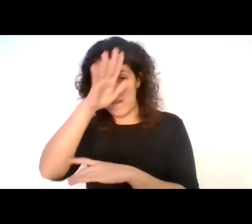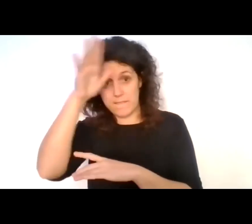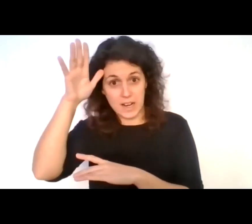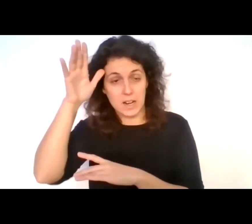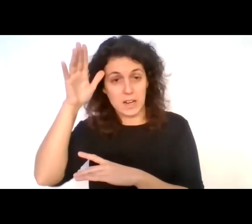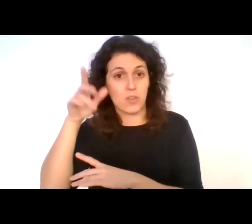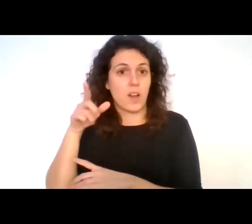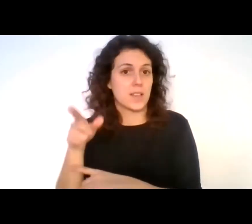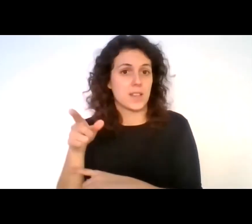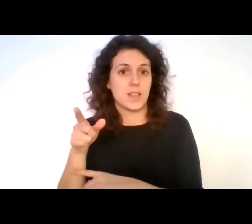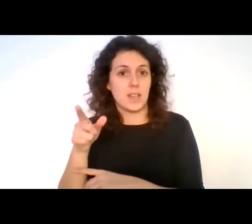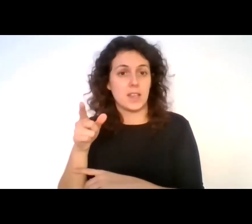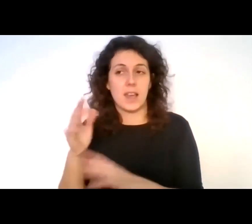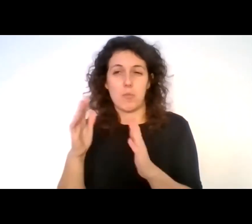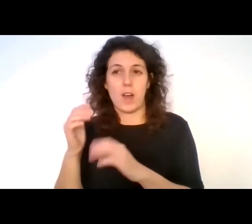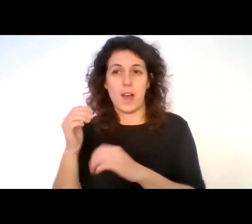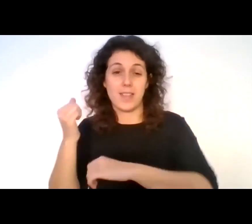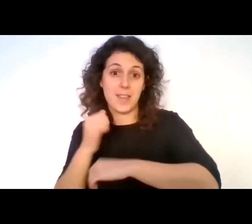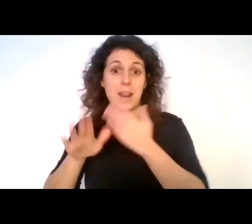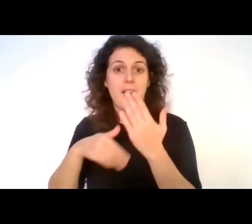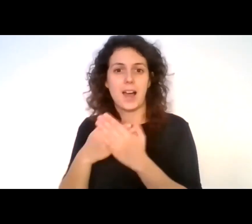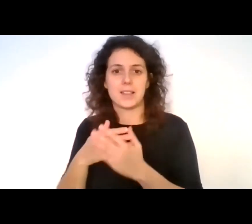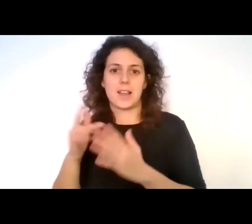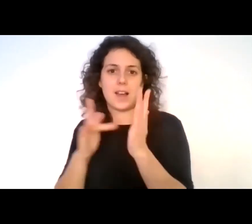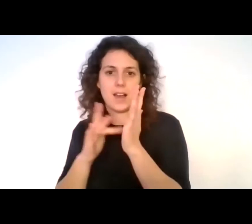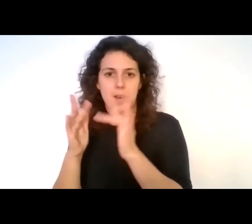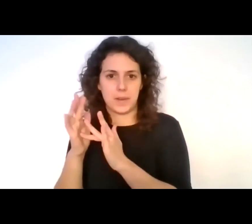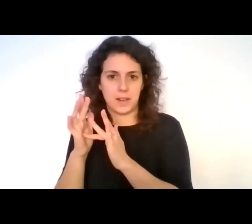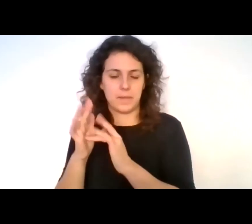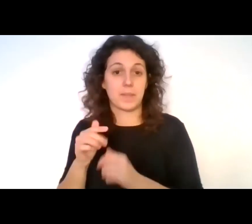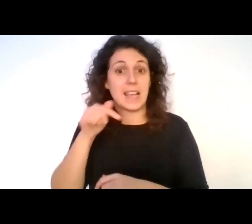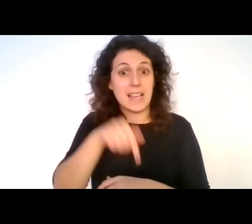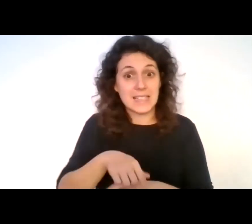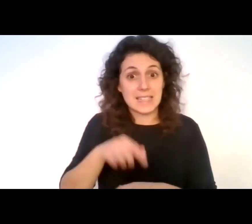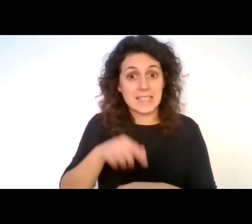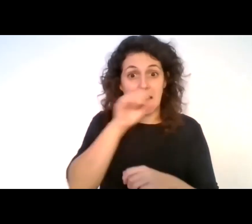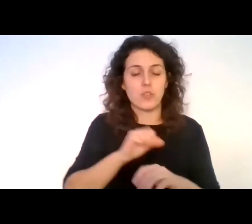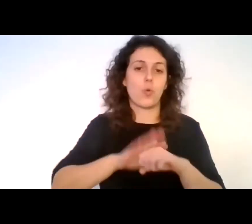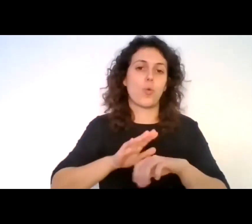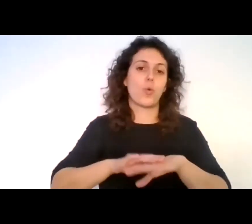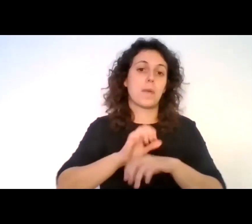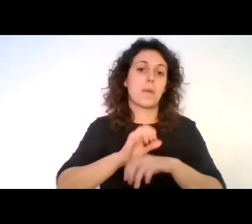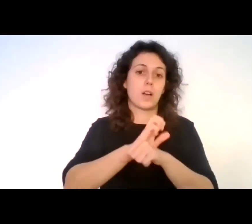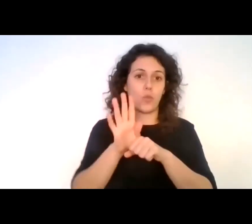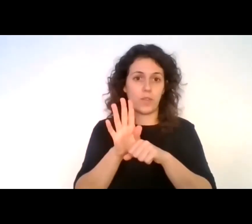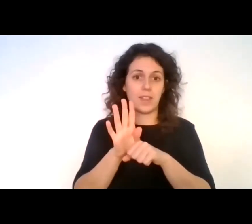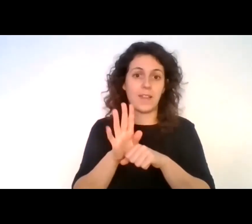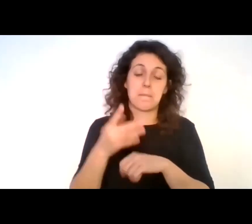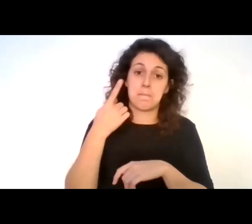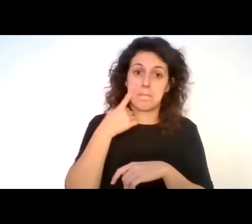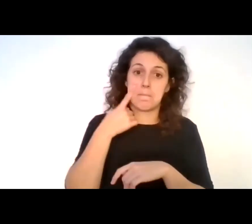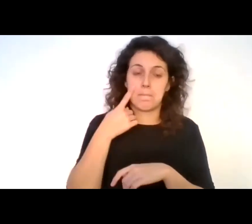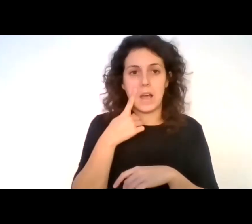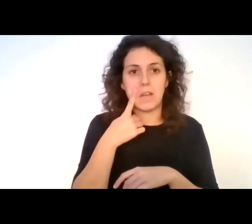de diciembre a abril. Este año por la pandemia, pues están viendo si sacan siempre